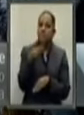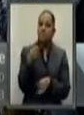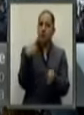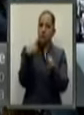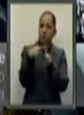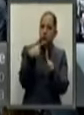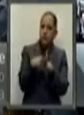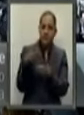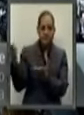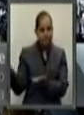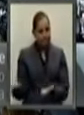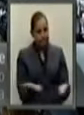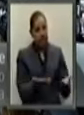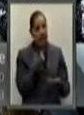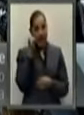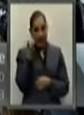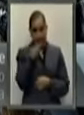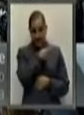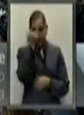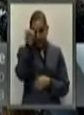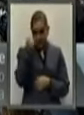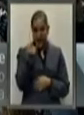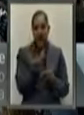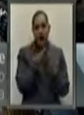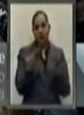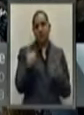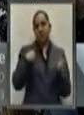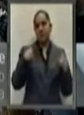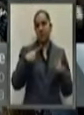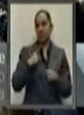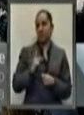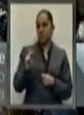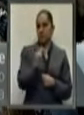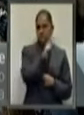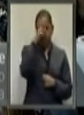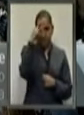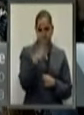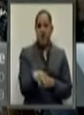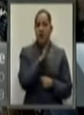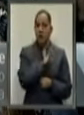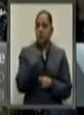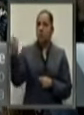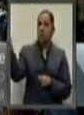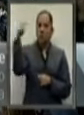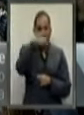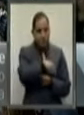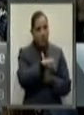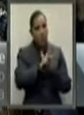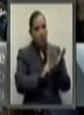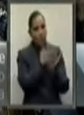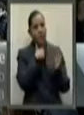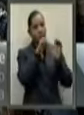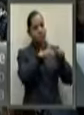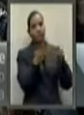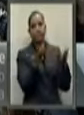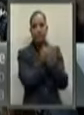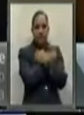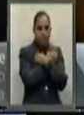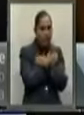estrategia, nuestros connacionales podrán acceder a los programas y acciones de apoyo laboral, educativo, de